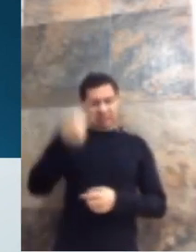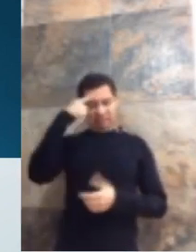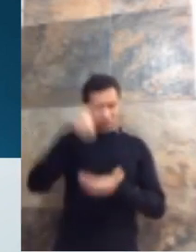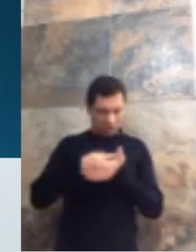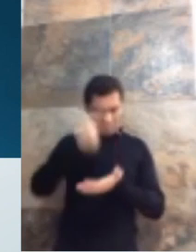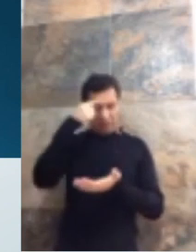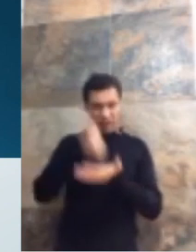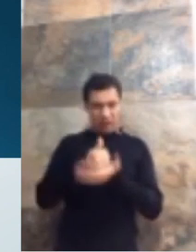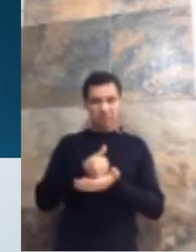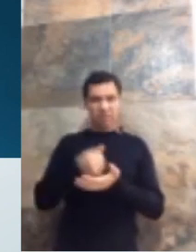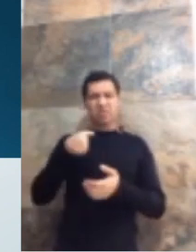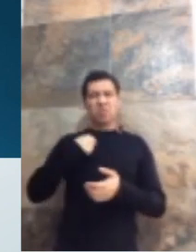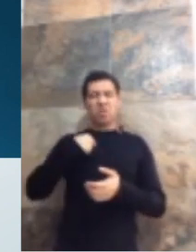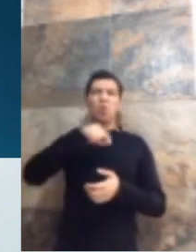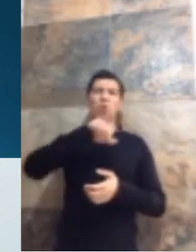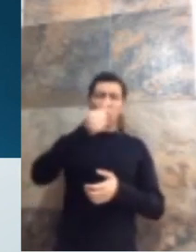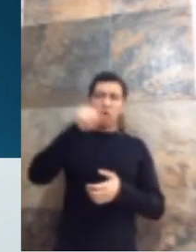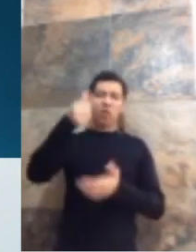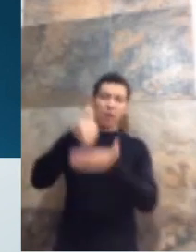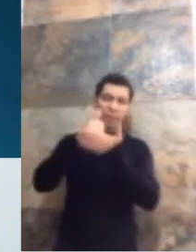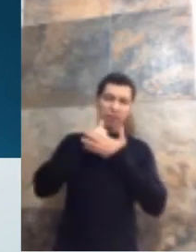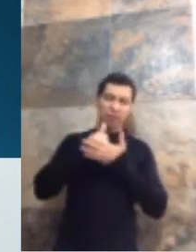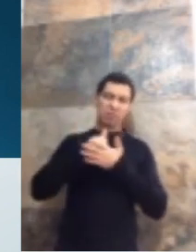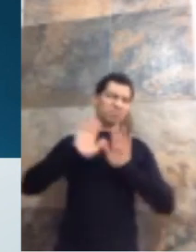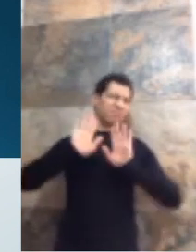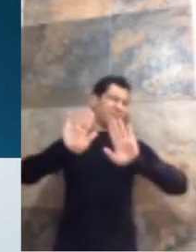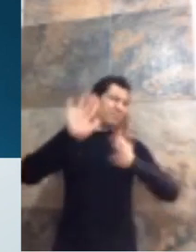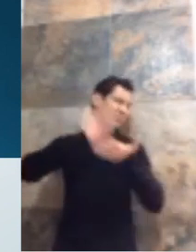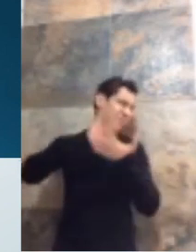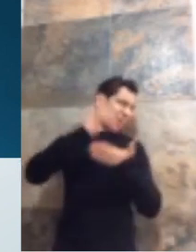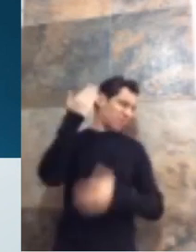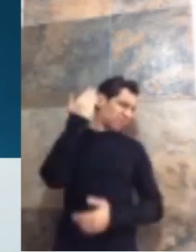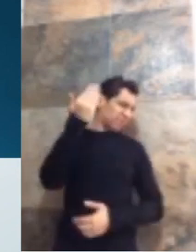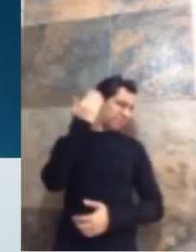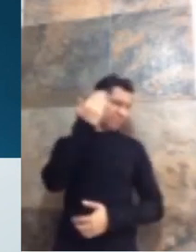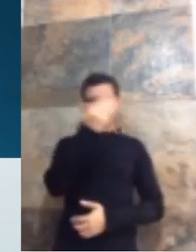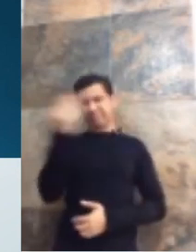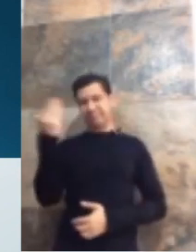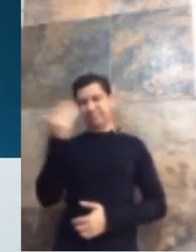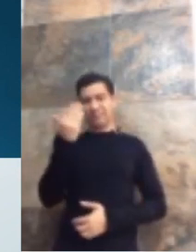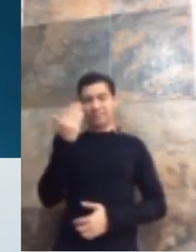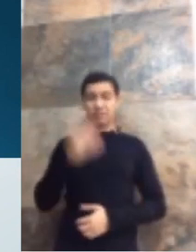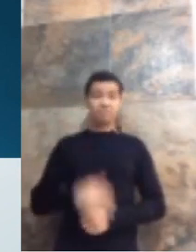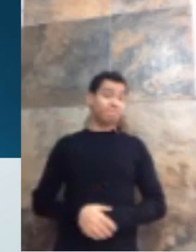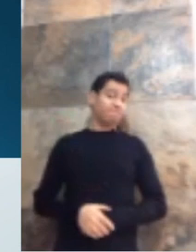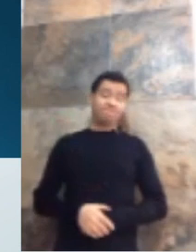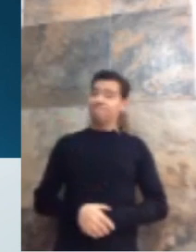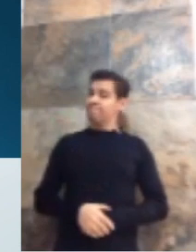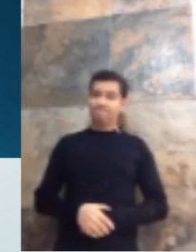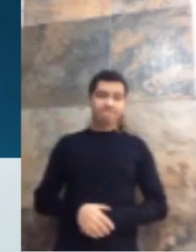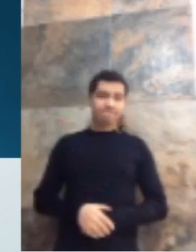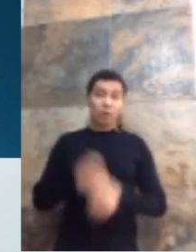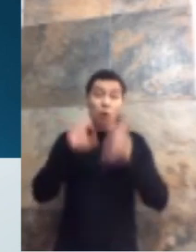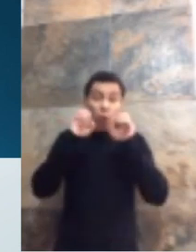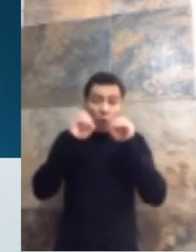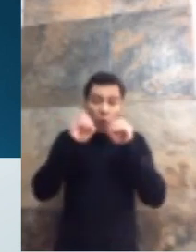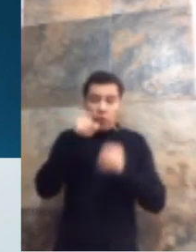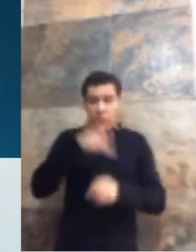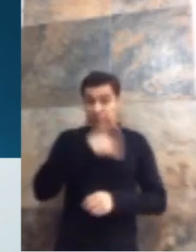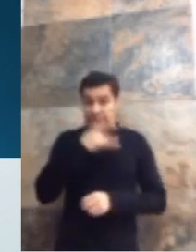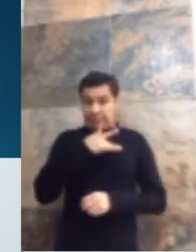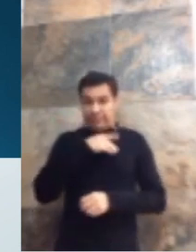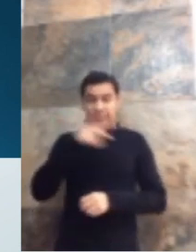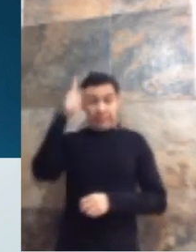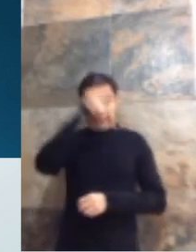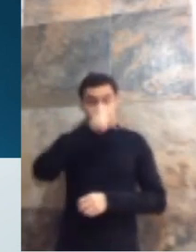diga o me ayude con qué más puedo instrumentar mejorías. Temor a perder la autonomía es otra razón que hemos